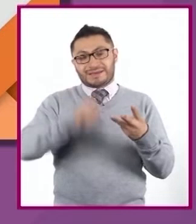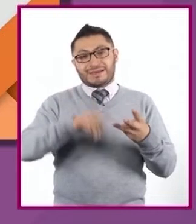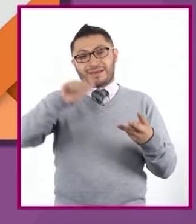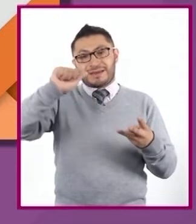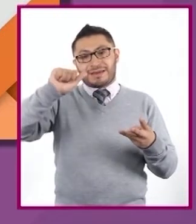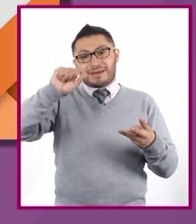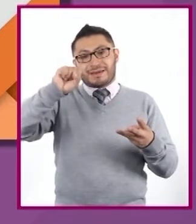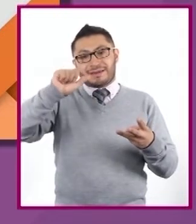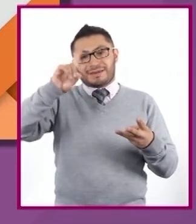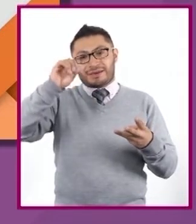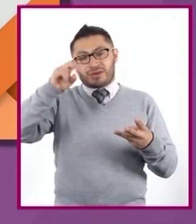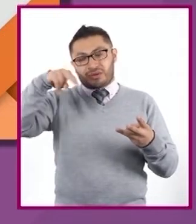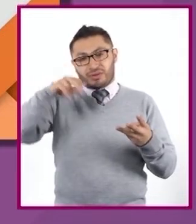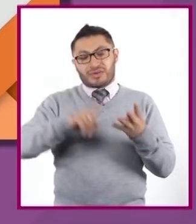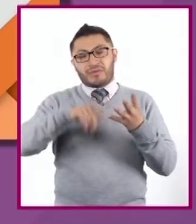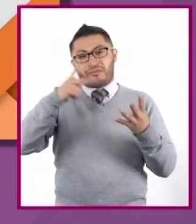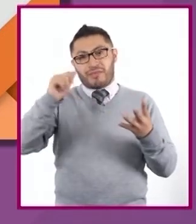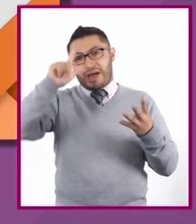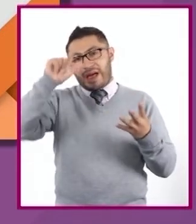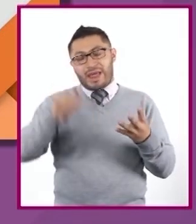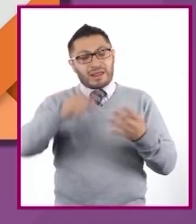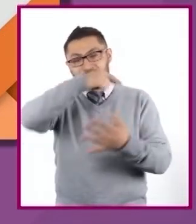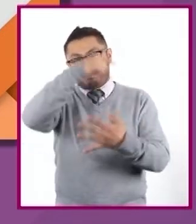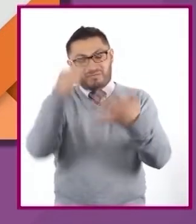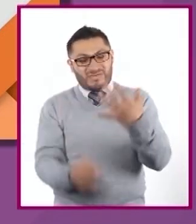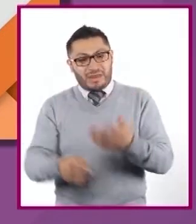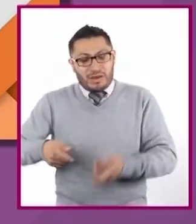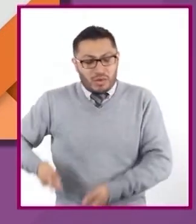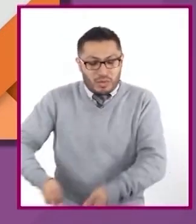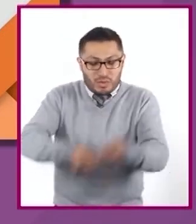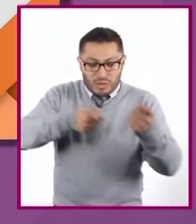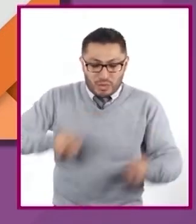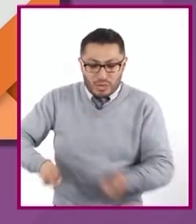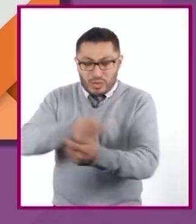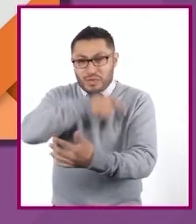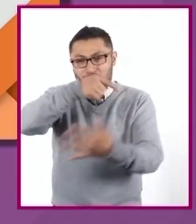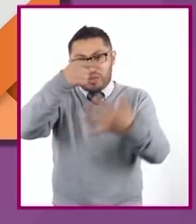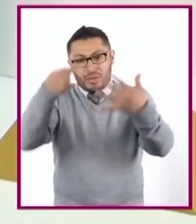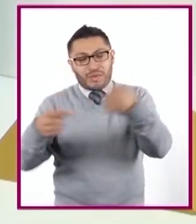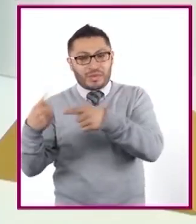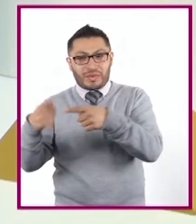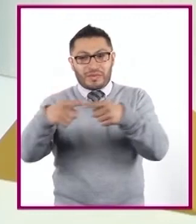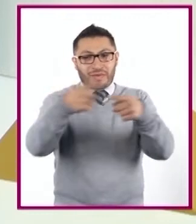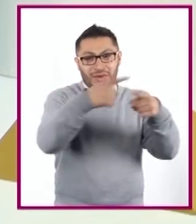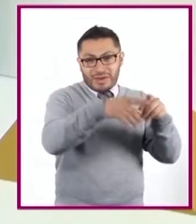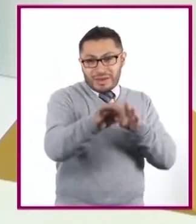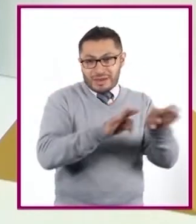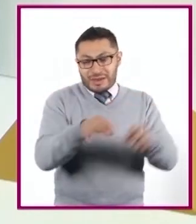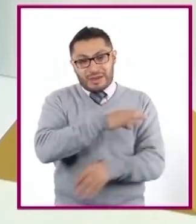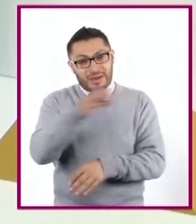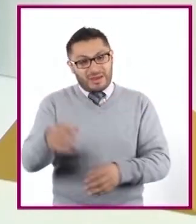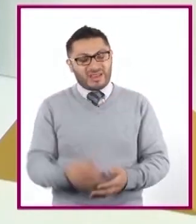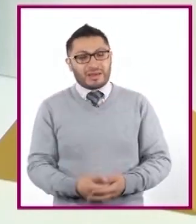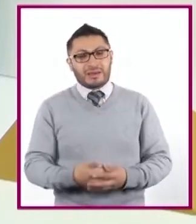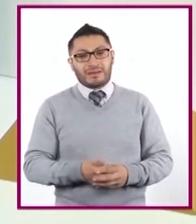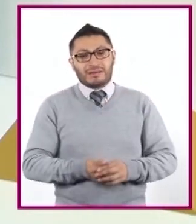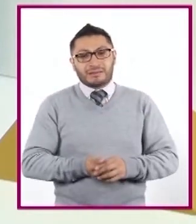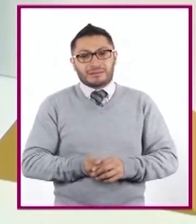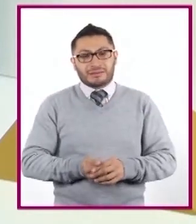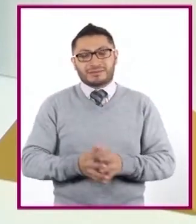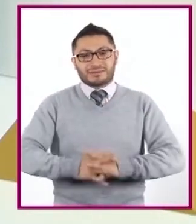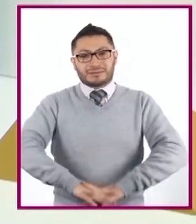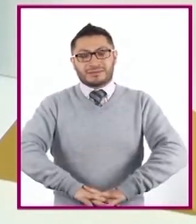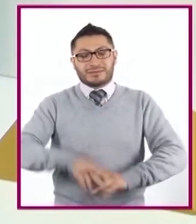palas para deshiervar y limpiar el terreno, y prensas para elaborar vino y aceite. Aunque estos implementos